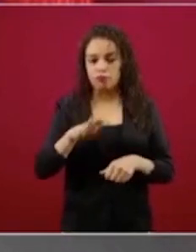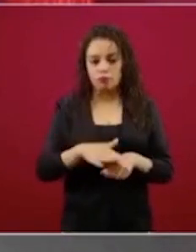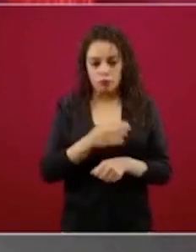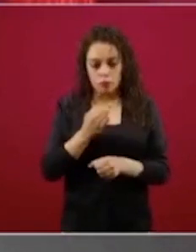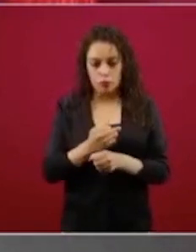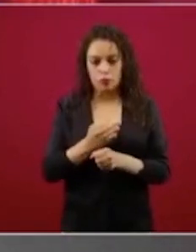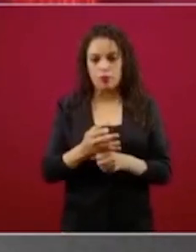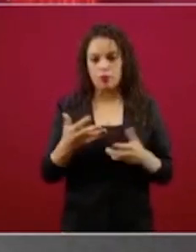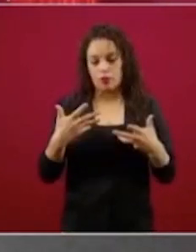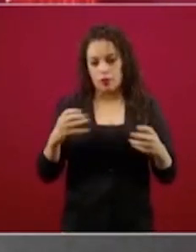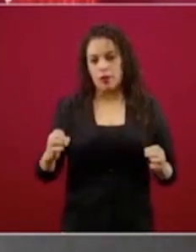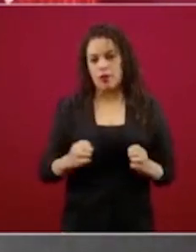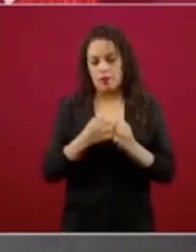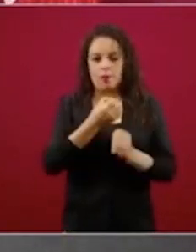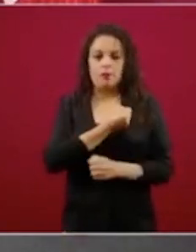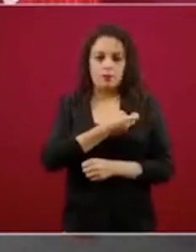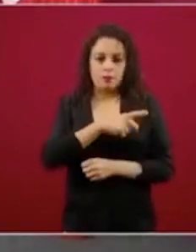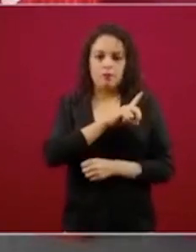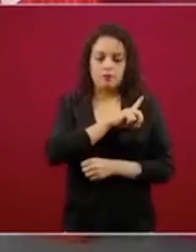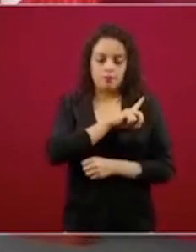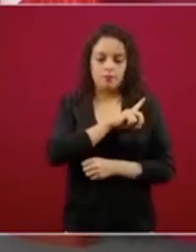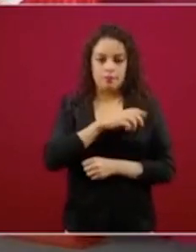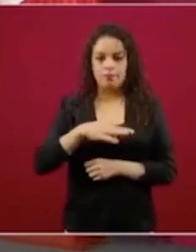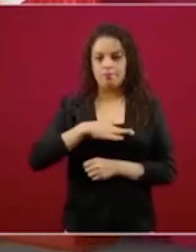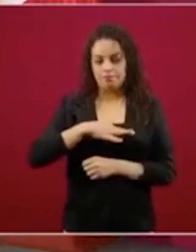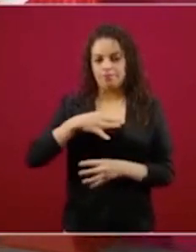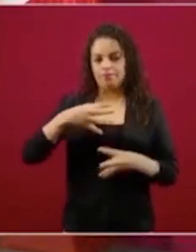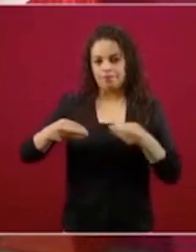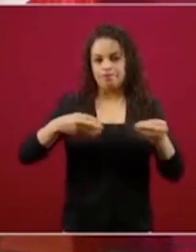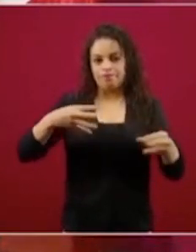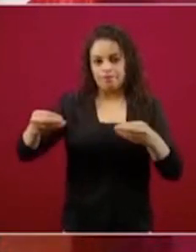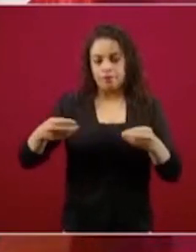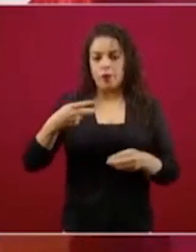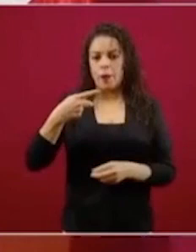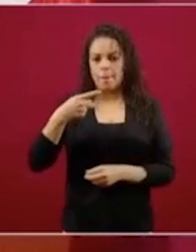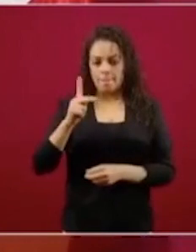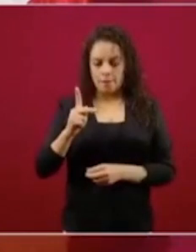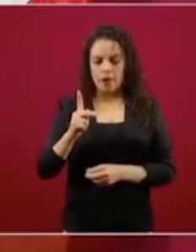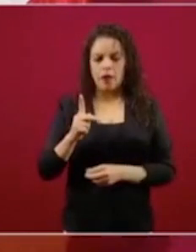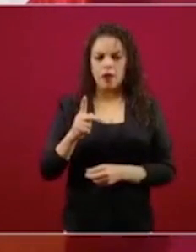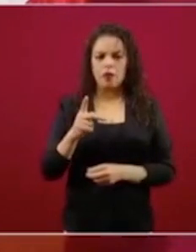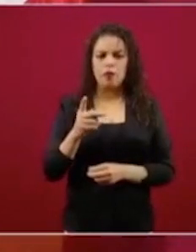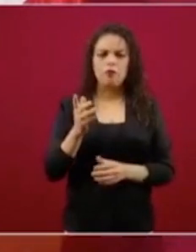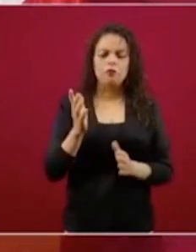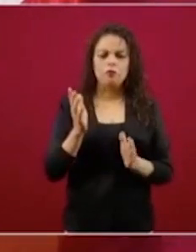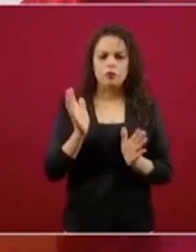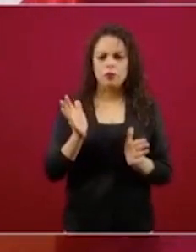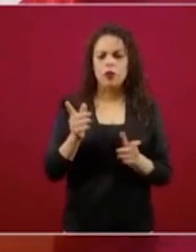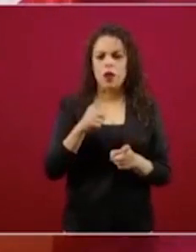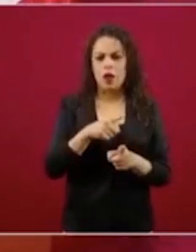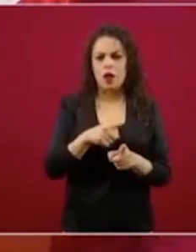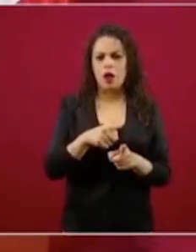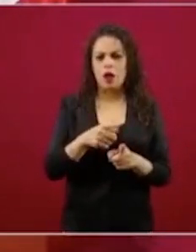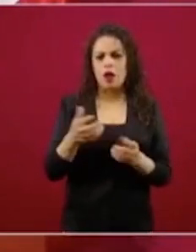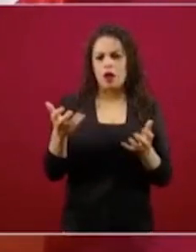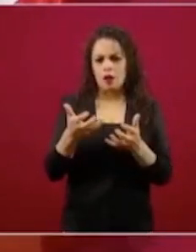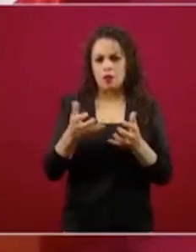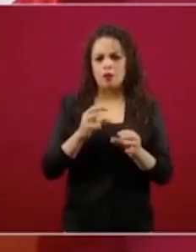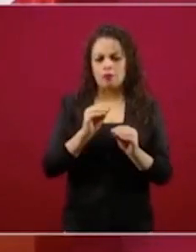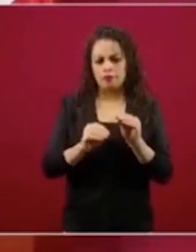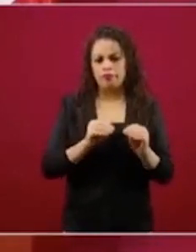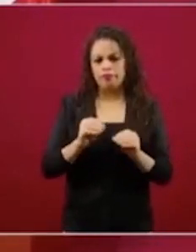pandemia, pero ya se están elaborando. Se va a llevar a cabo el día 15 de